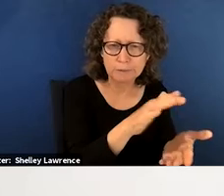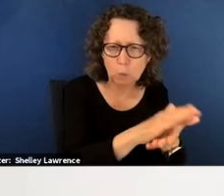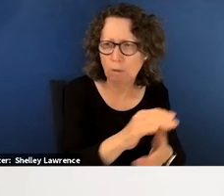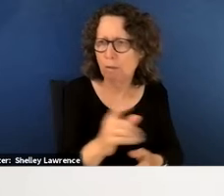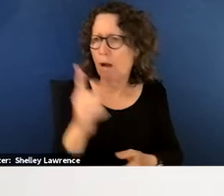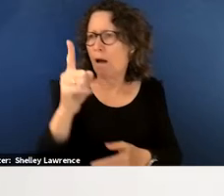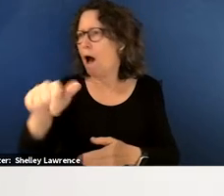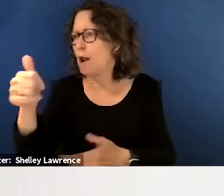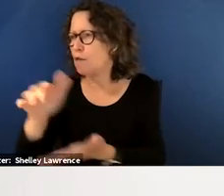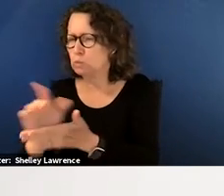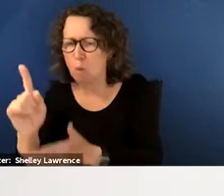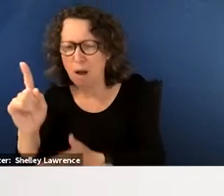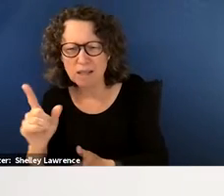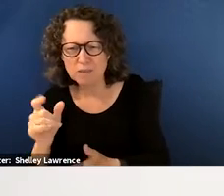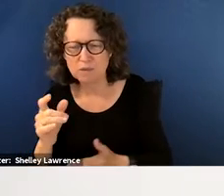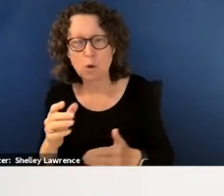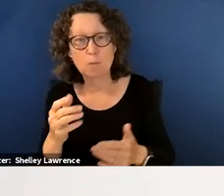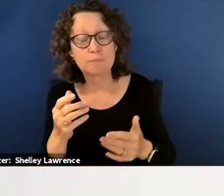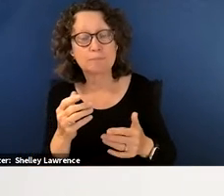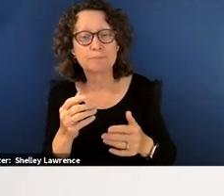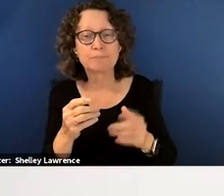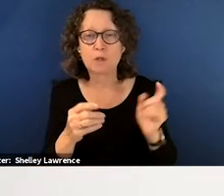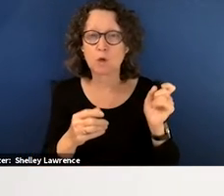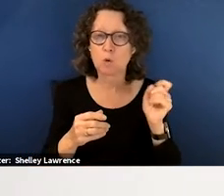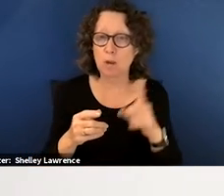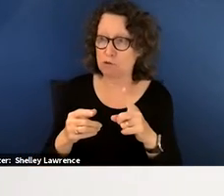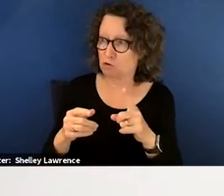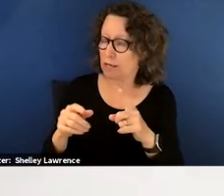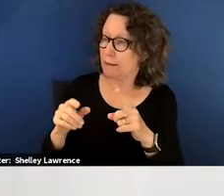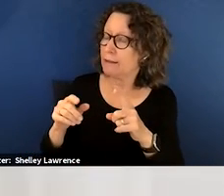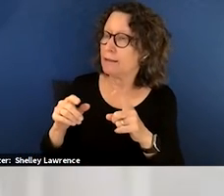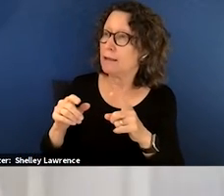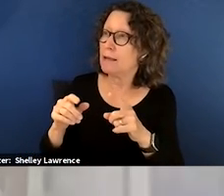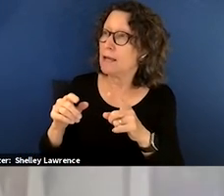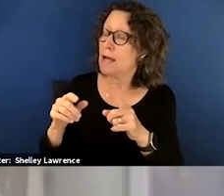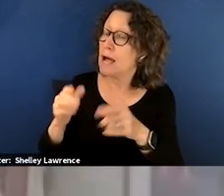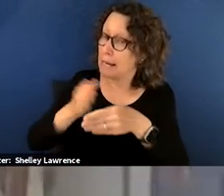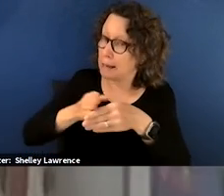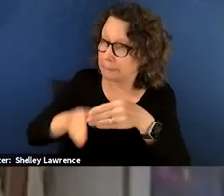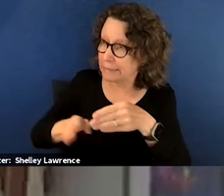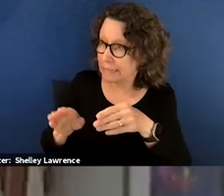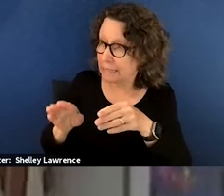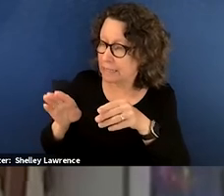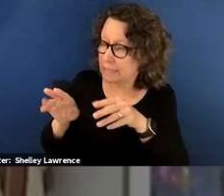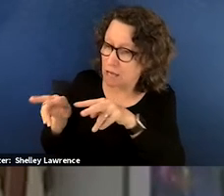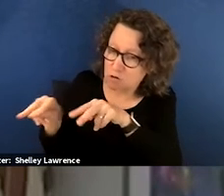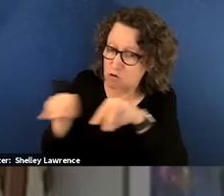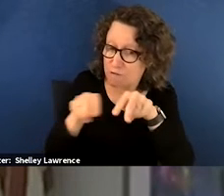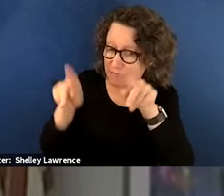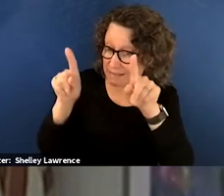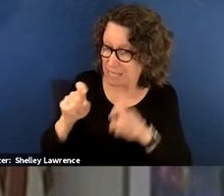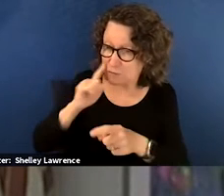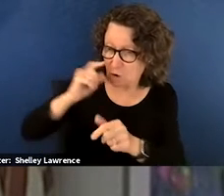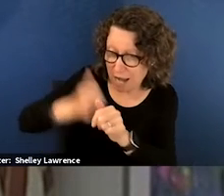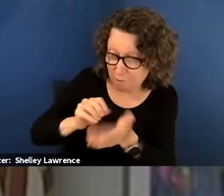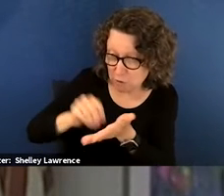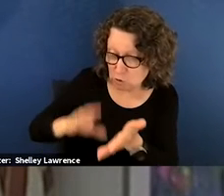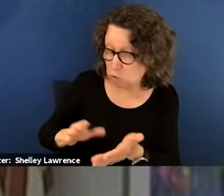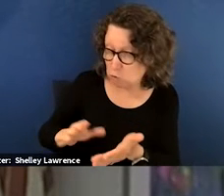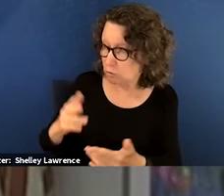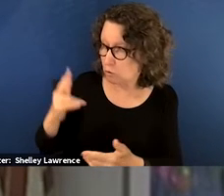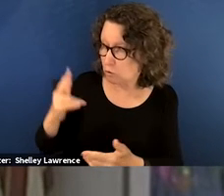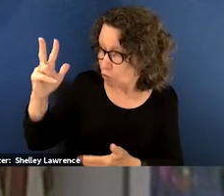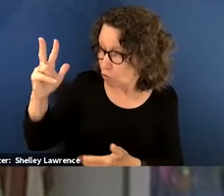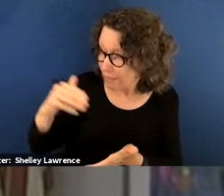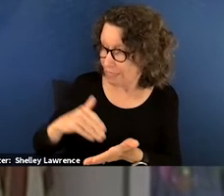en diferentes escuelas. Entonces, el enfoque en las pruebas todavía es que se lleve a cabo la prueba de vigilancia